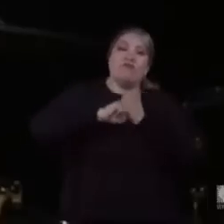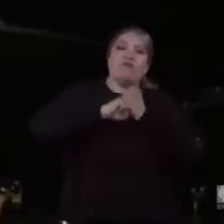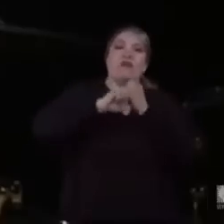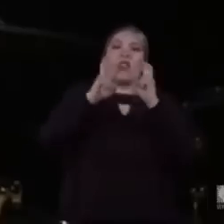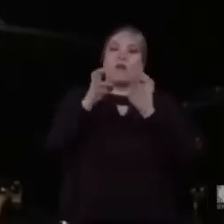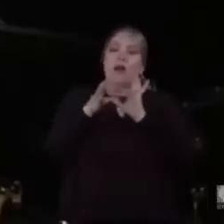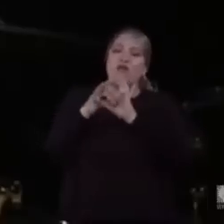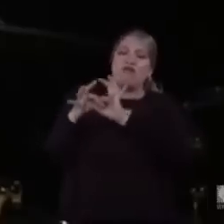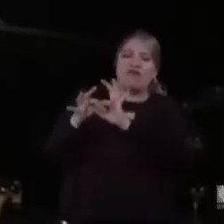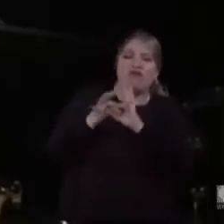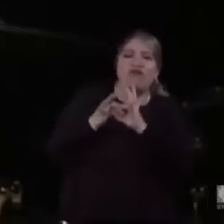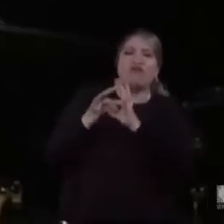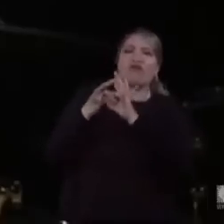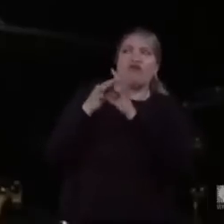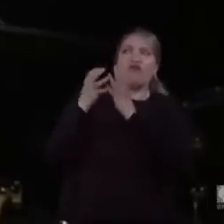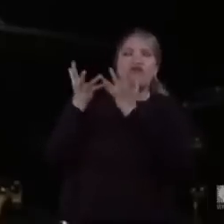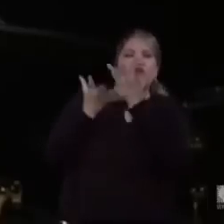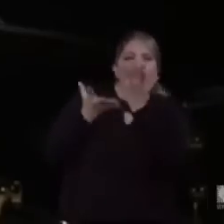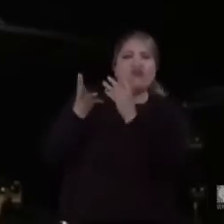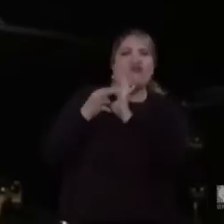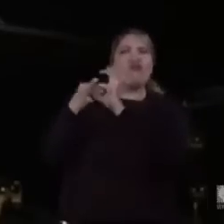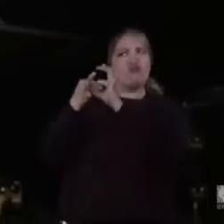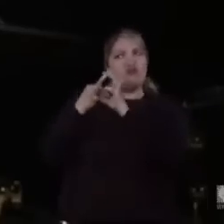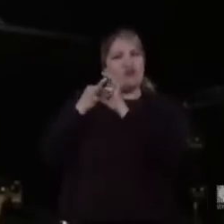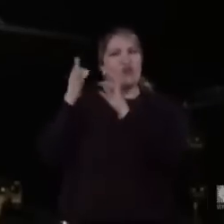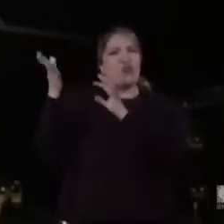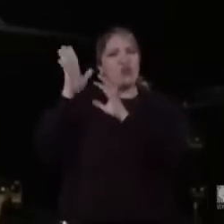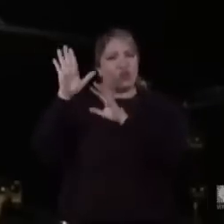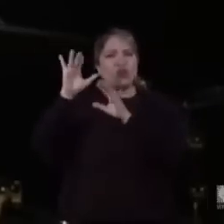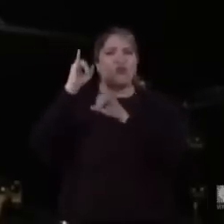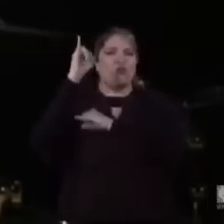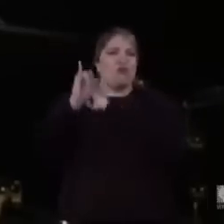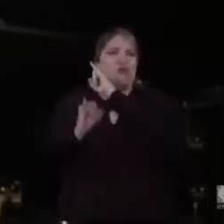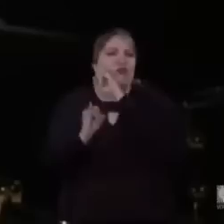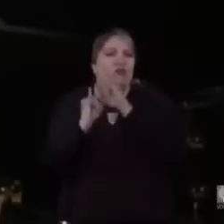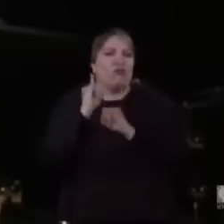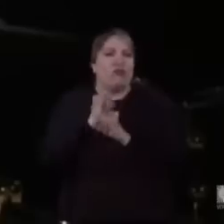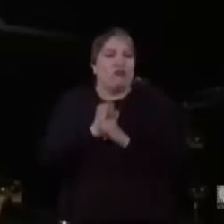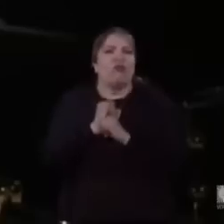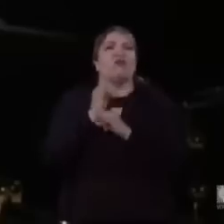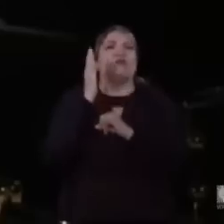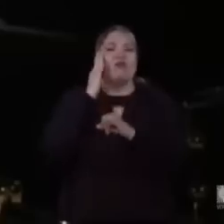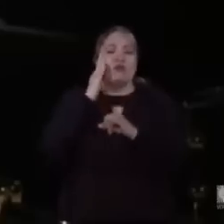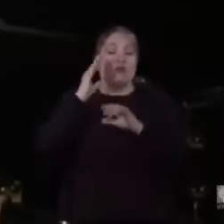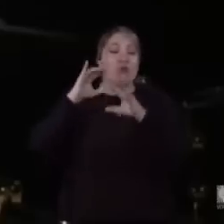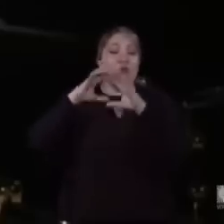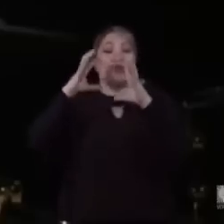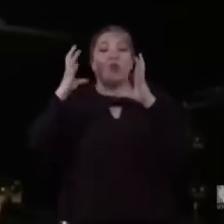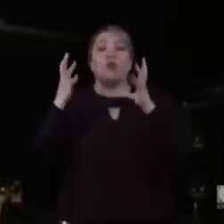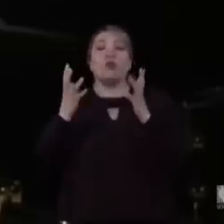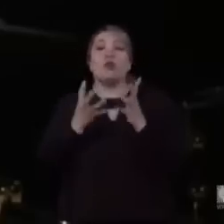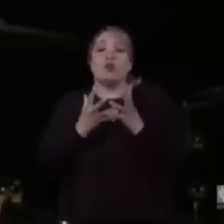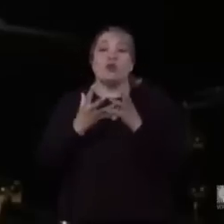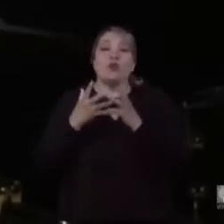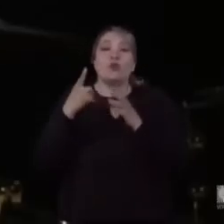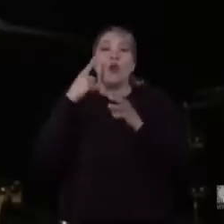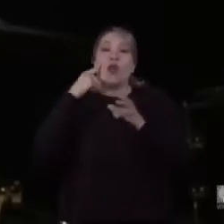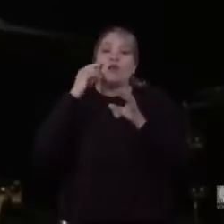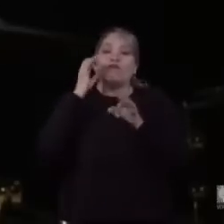en la amistad de las naciones, en una comunidad internacional que comparte la casa común del planeta y que lo